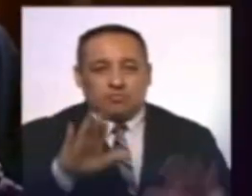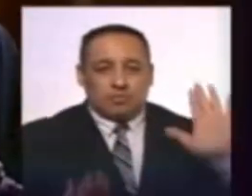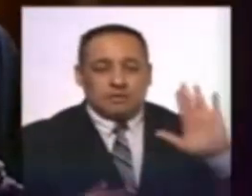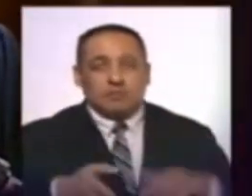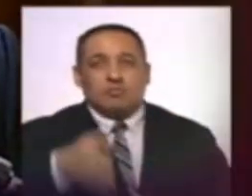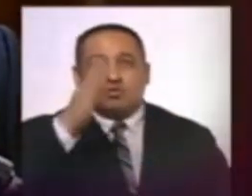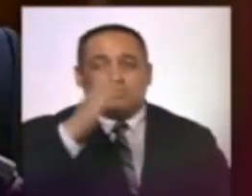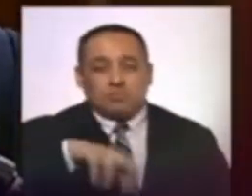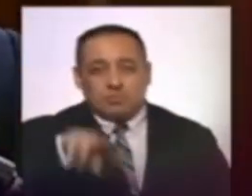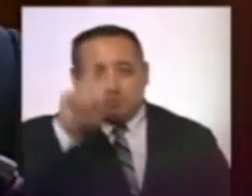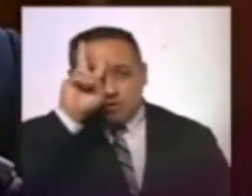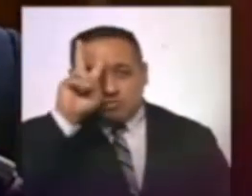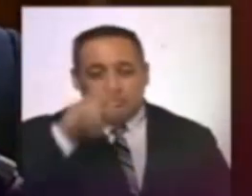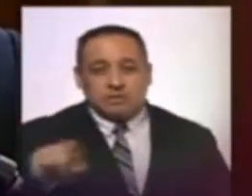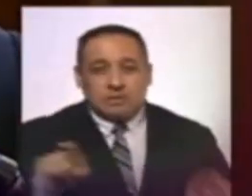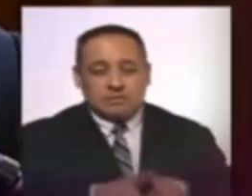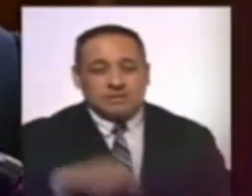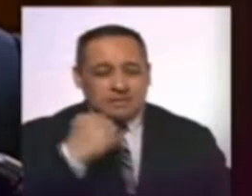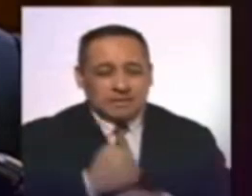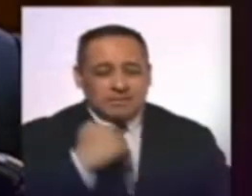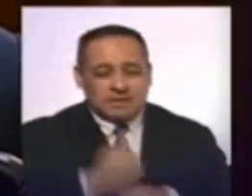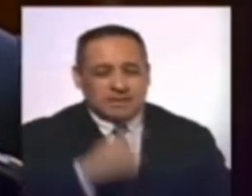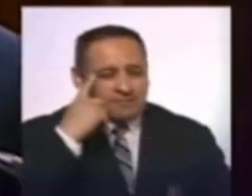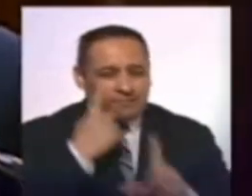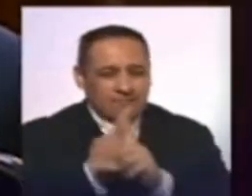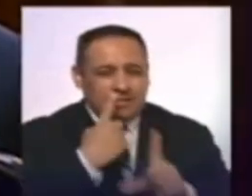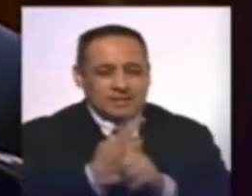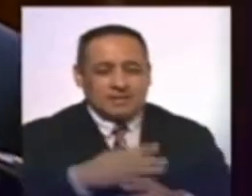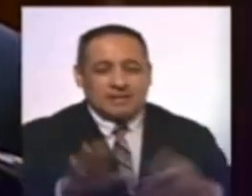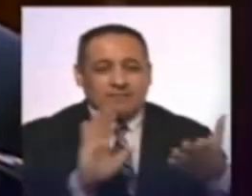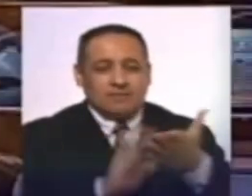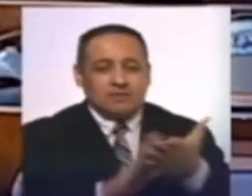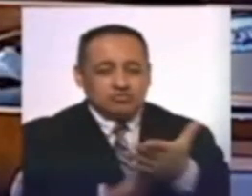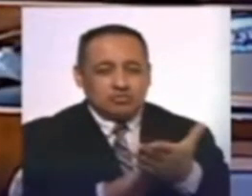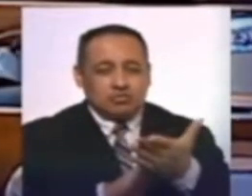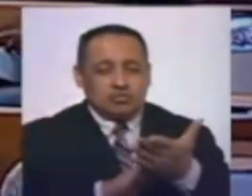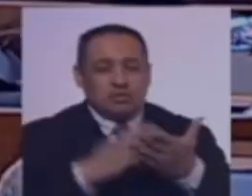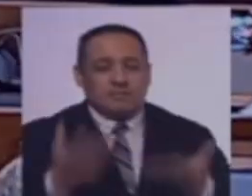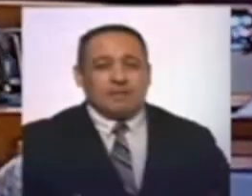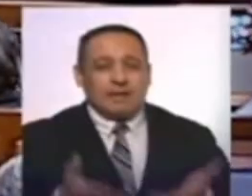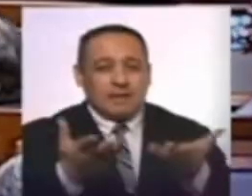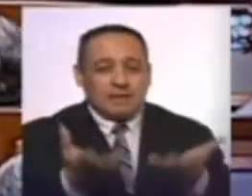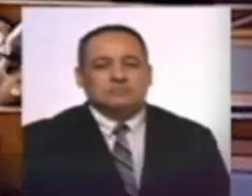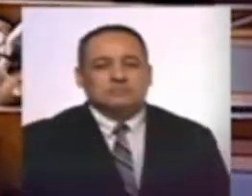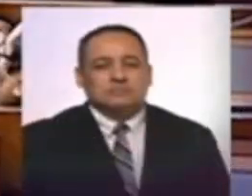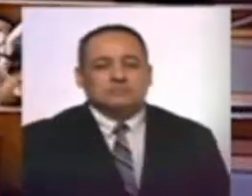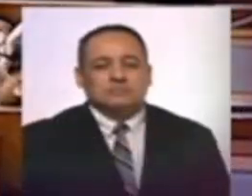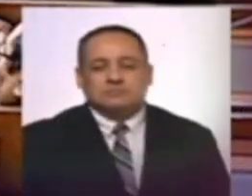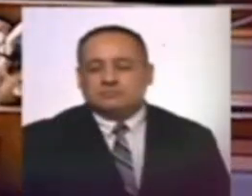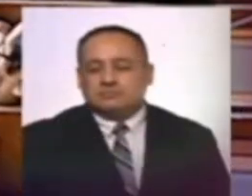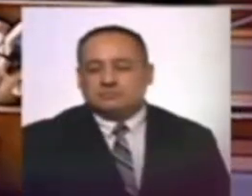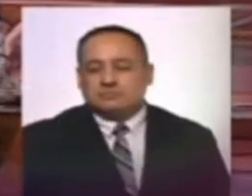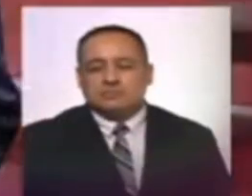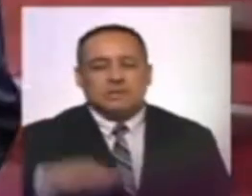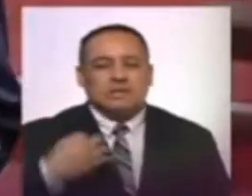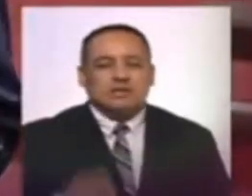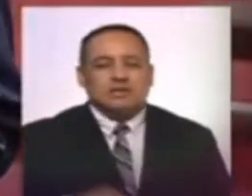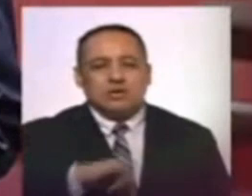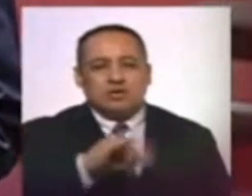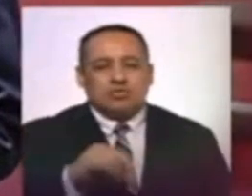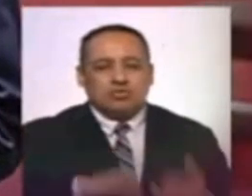del Congreso, José William Zapata, que se llevó a cabo en la sala Raúl Porras Barrenechea en el Congreso. Señor